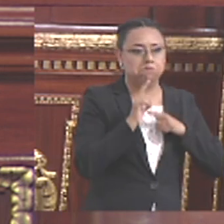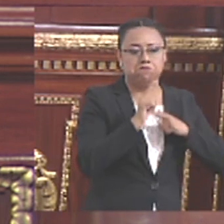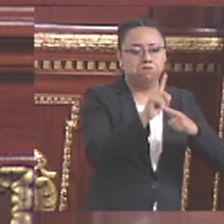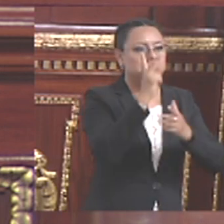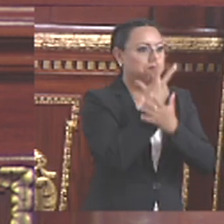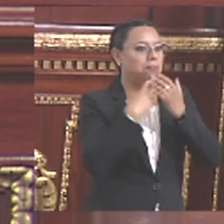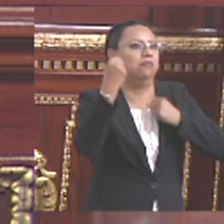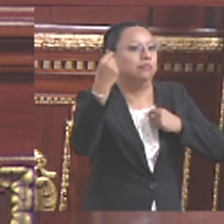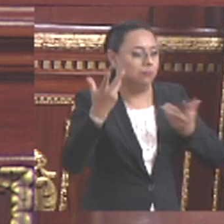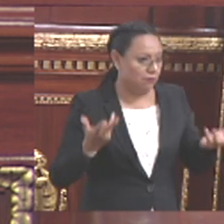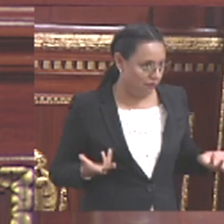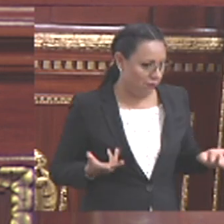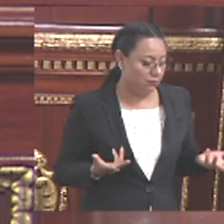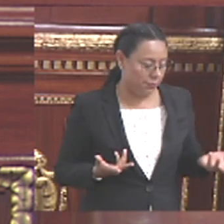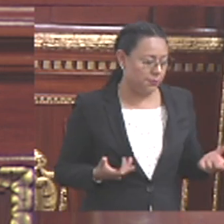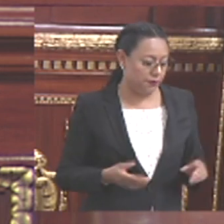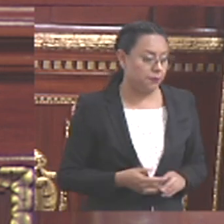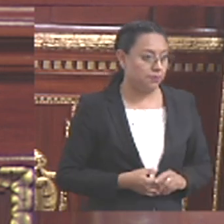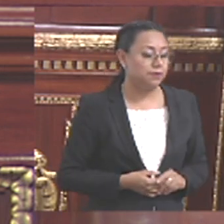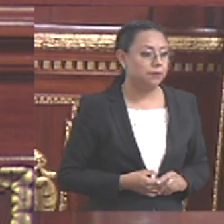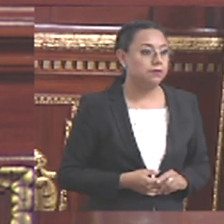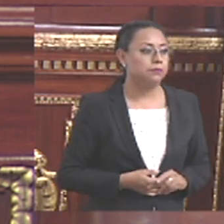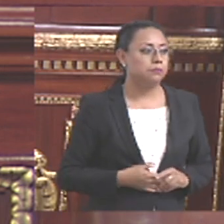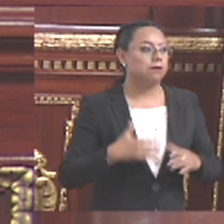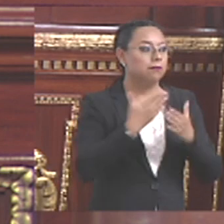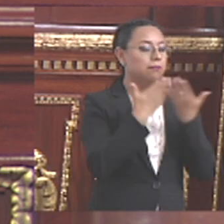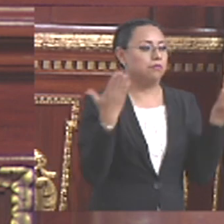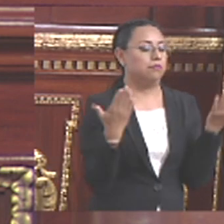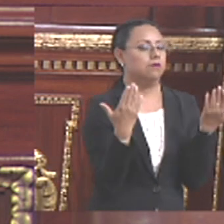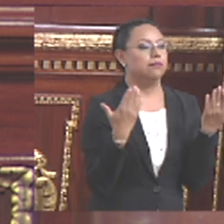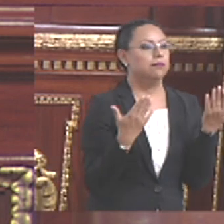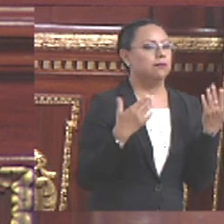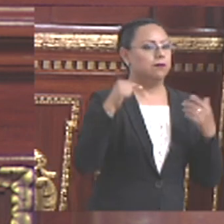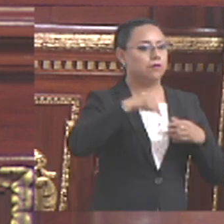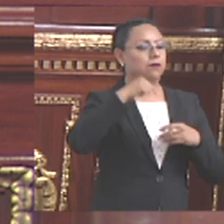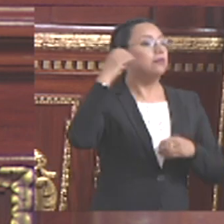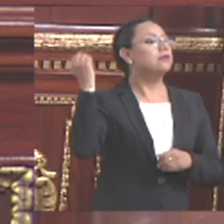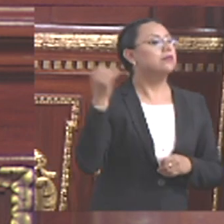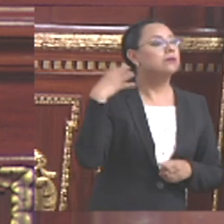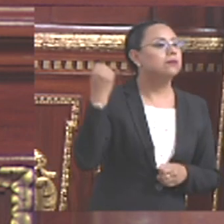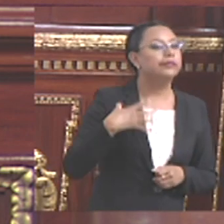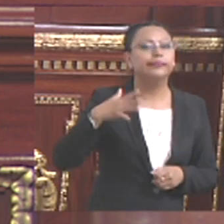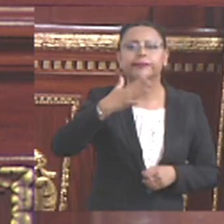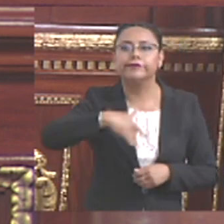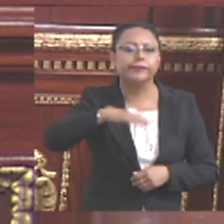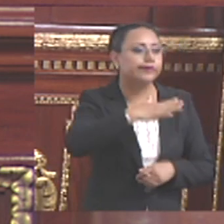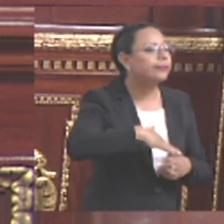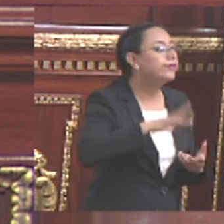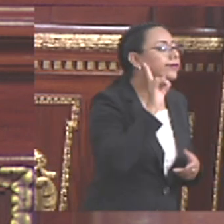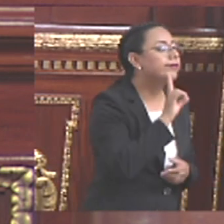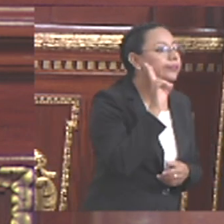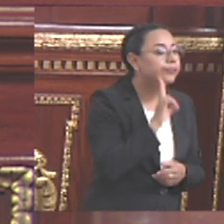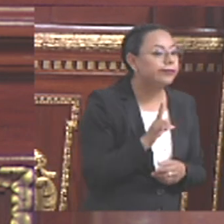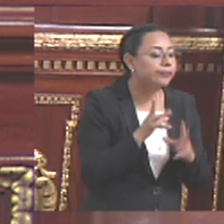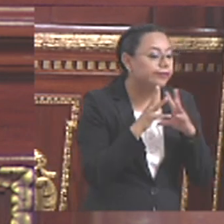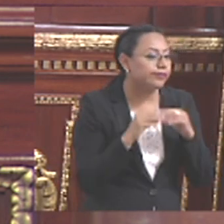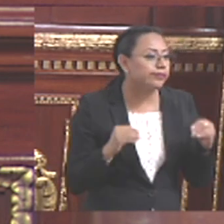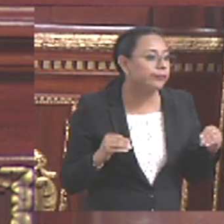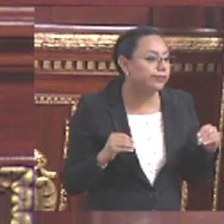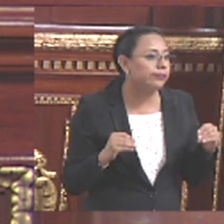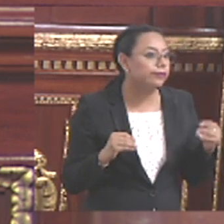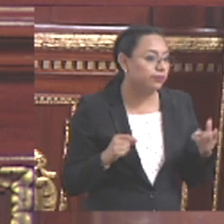Y bueno, aquí en la asamblea se indaga a la desaparecida esta asamblea del